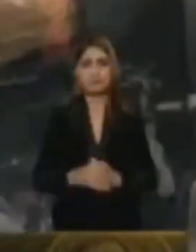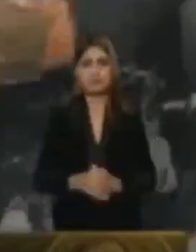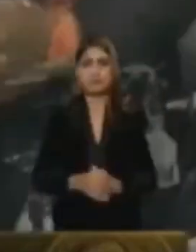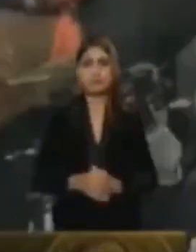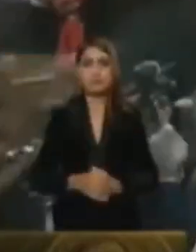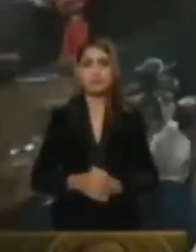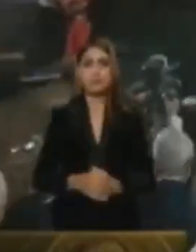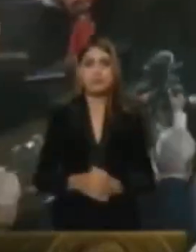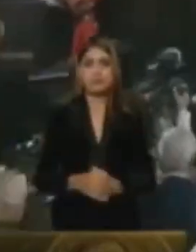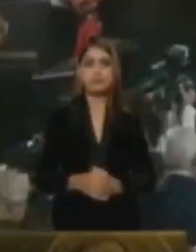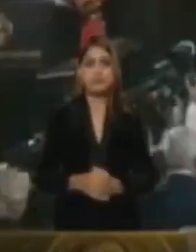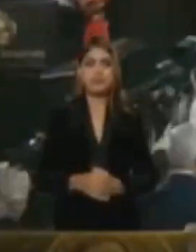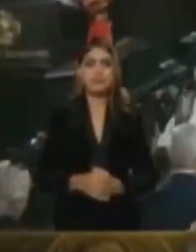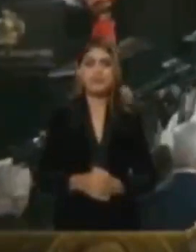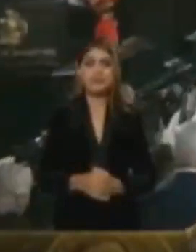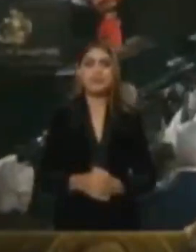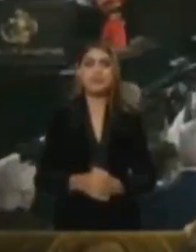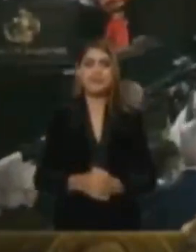mexicano.